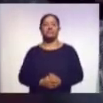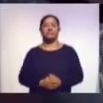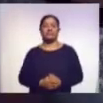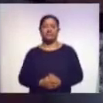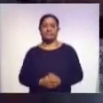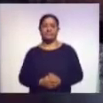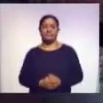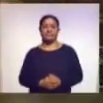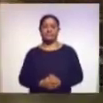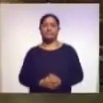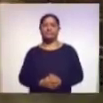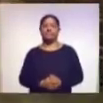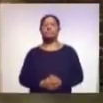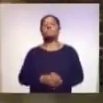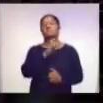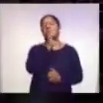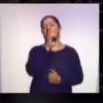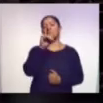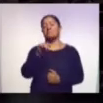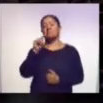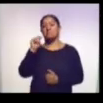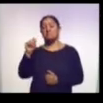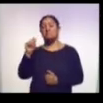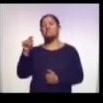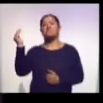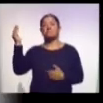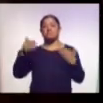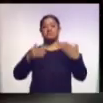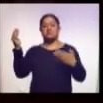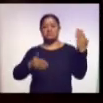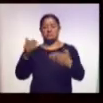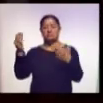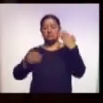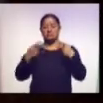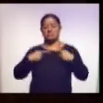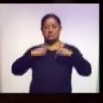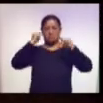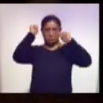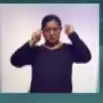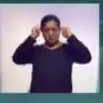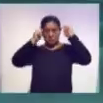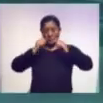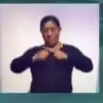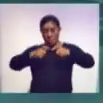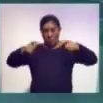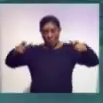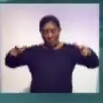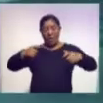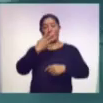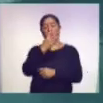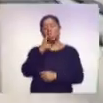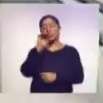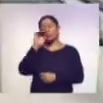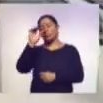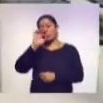La Organización Mundial de Turismo informó que el número de llegadas de turistas internacionales creció a nivel mundial 4% en